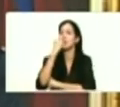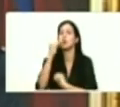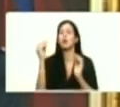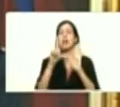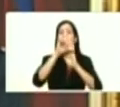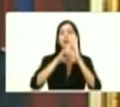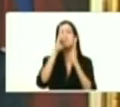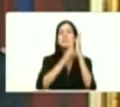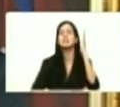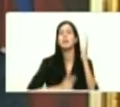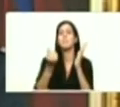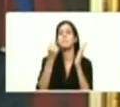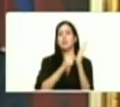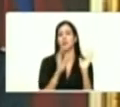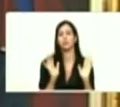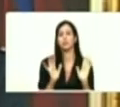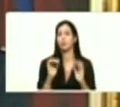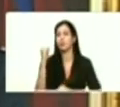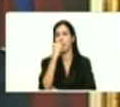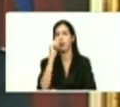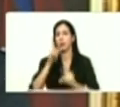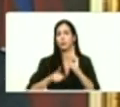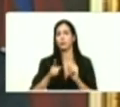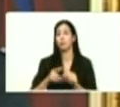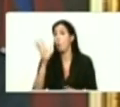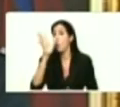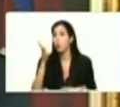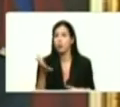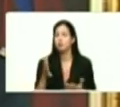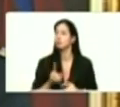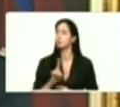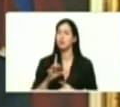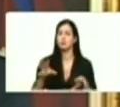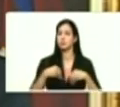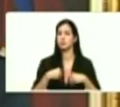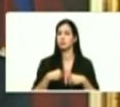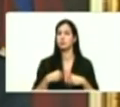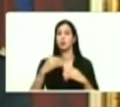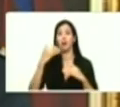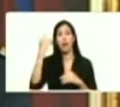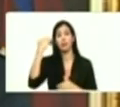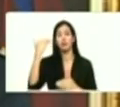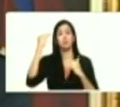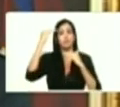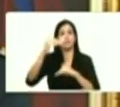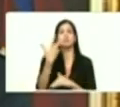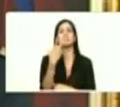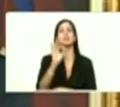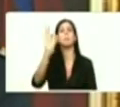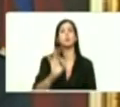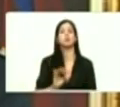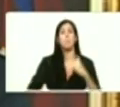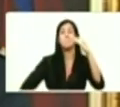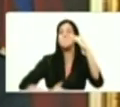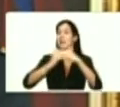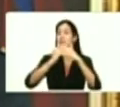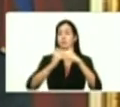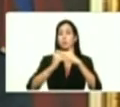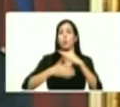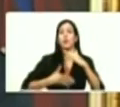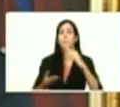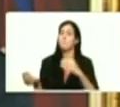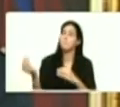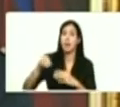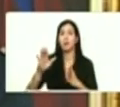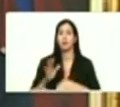de precios justos que se sacó entonces como se permitía un 30% máximo de ganancias